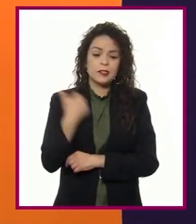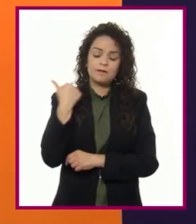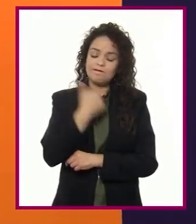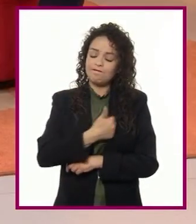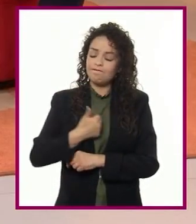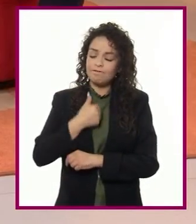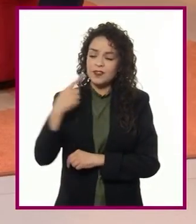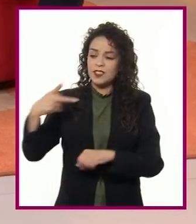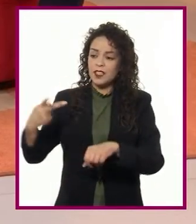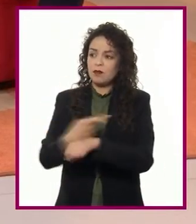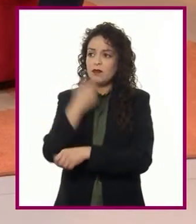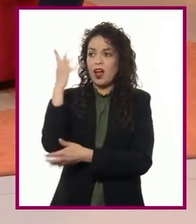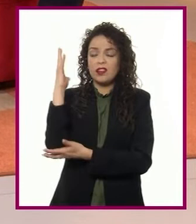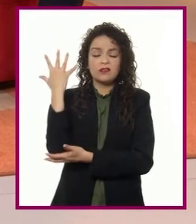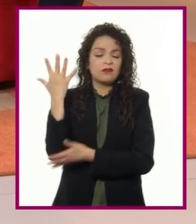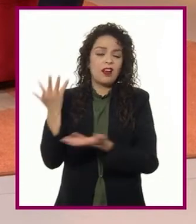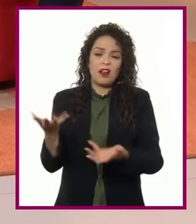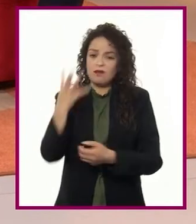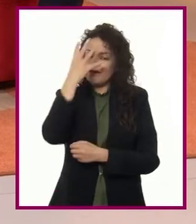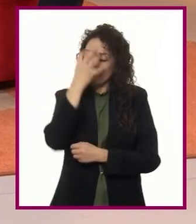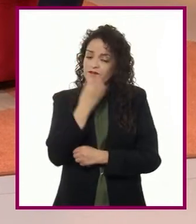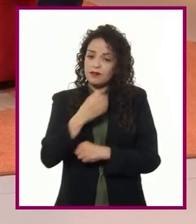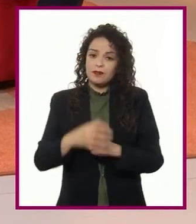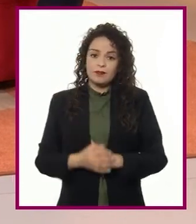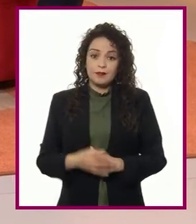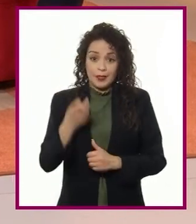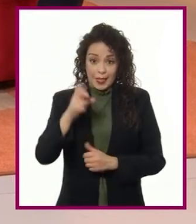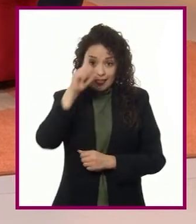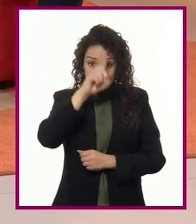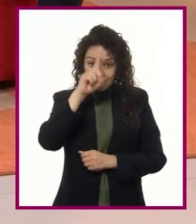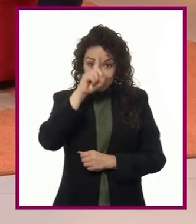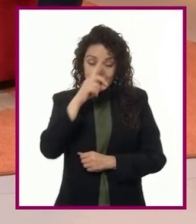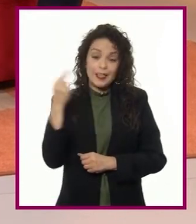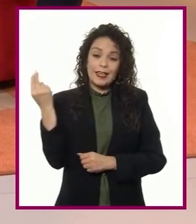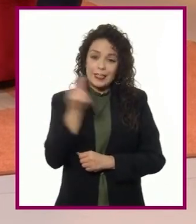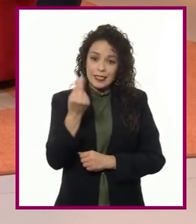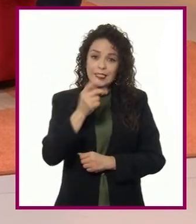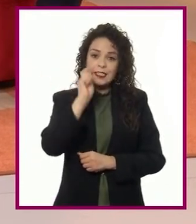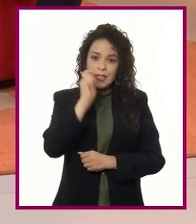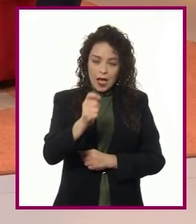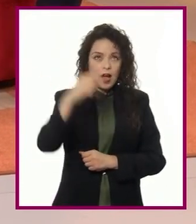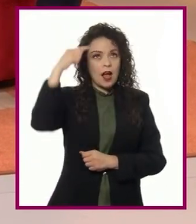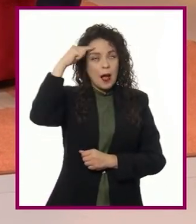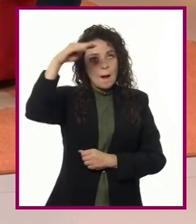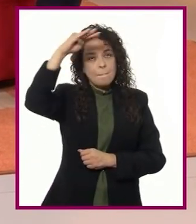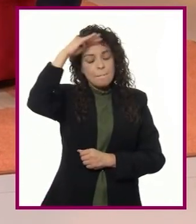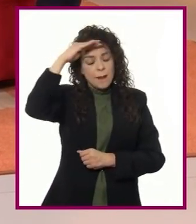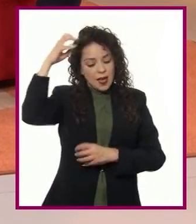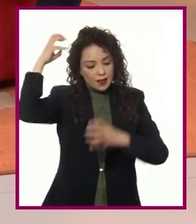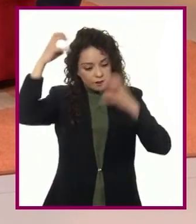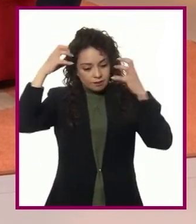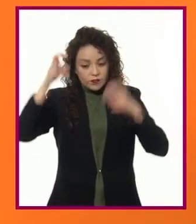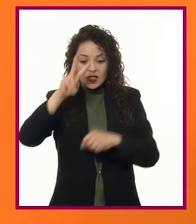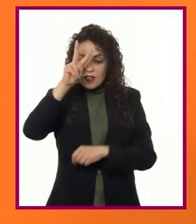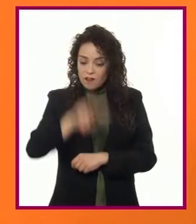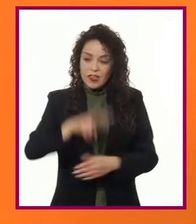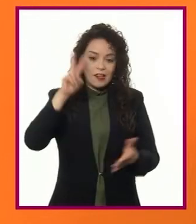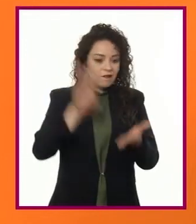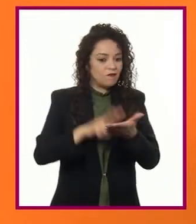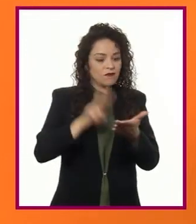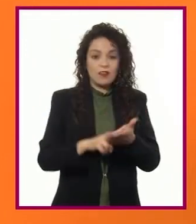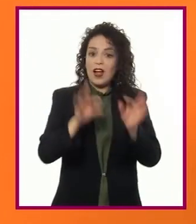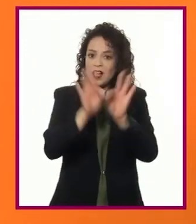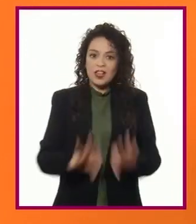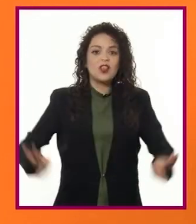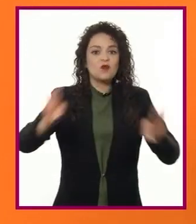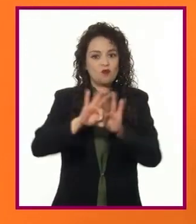árbol. Esta recomendación nos invita a la reflexión y a valorar la importancia de los árboles.